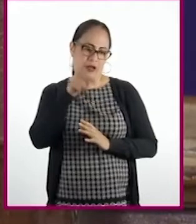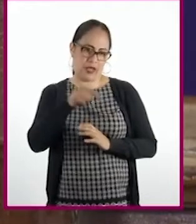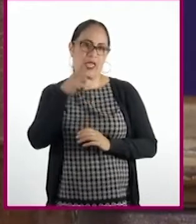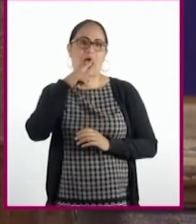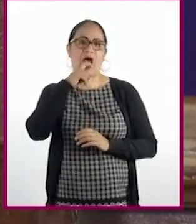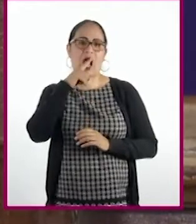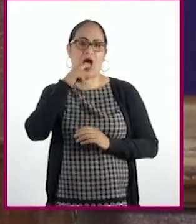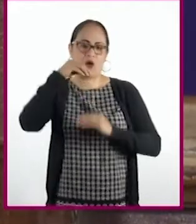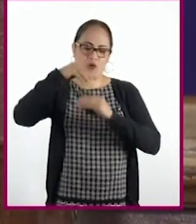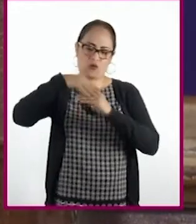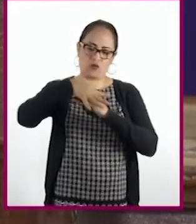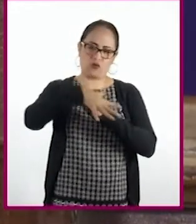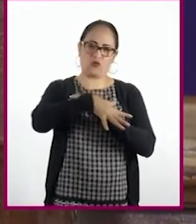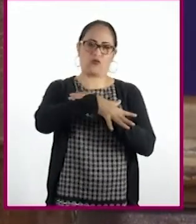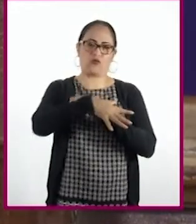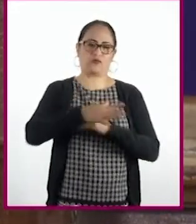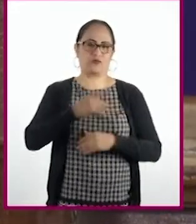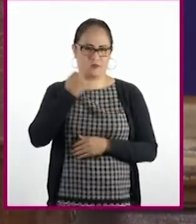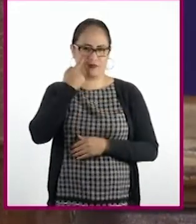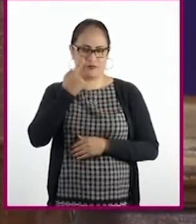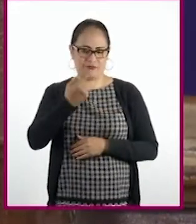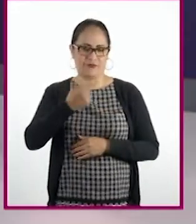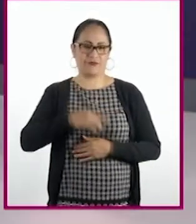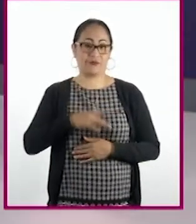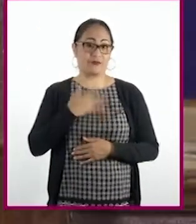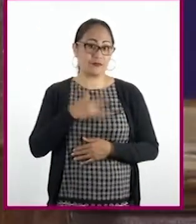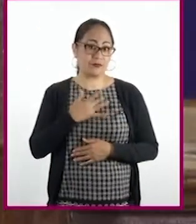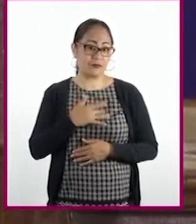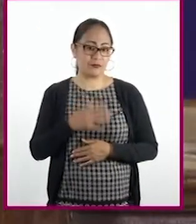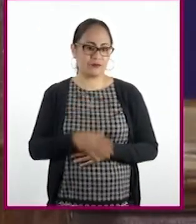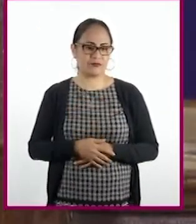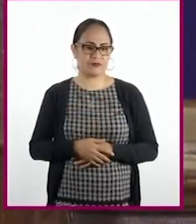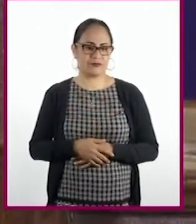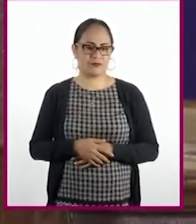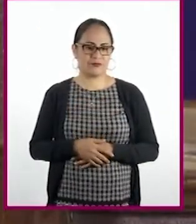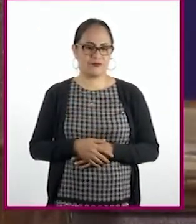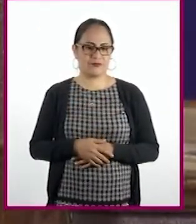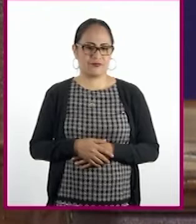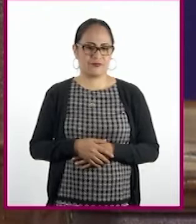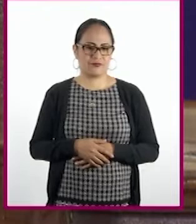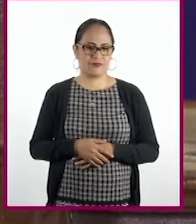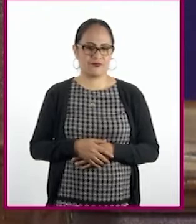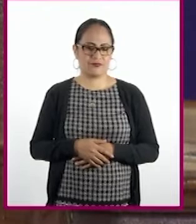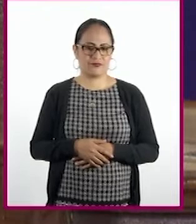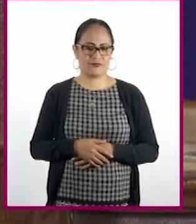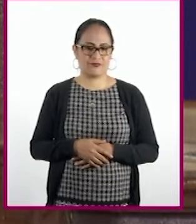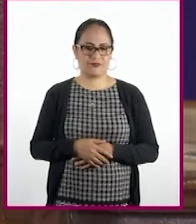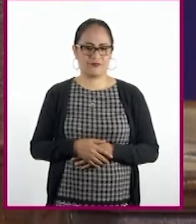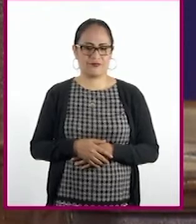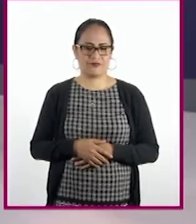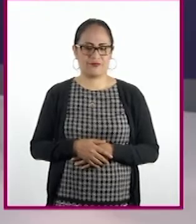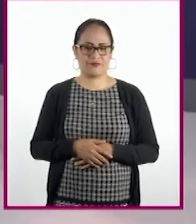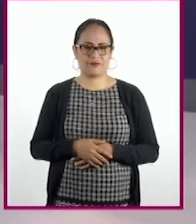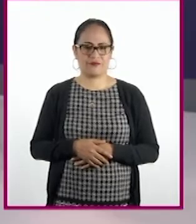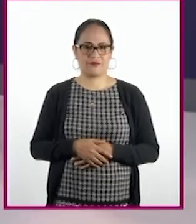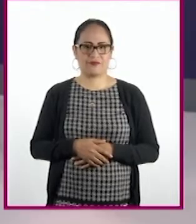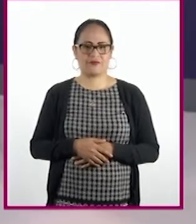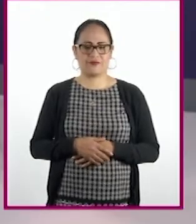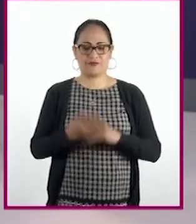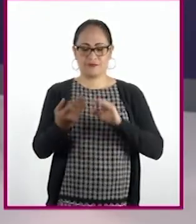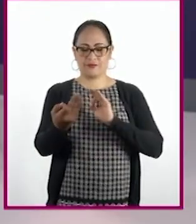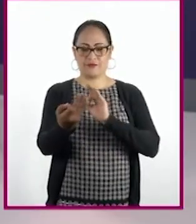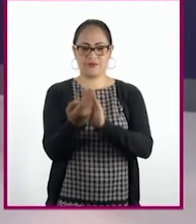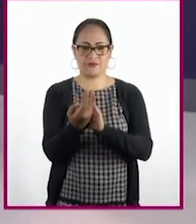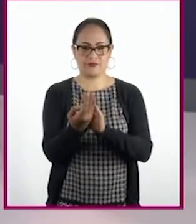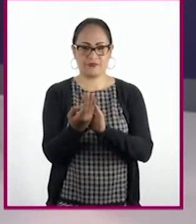que hacia allá es la caída del agua. ¿Te parece? Mm-hmm. Ahí va. A ver. Oh. Fue hacia adelante